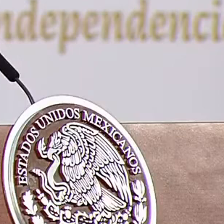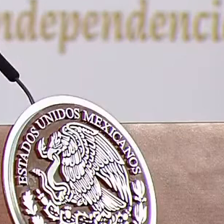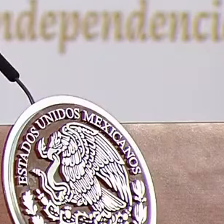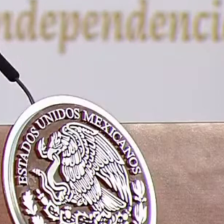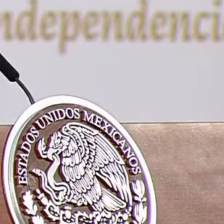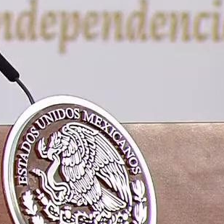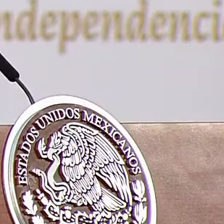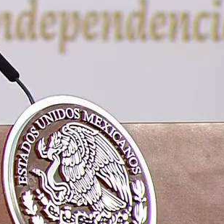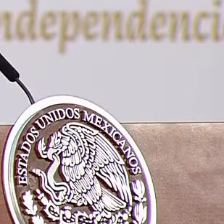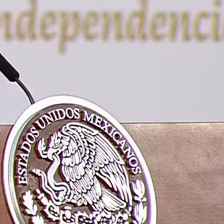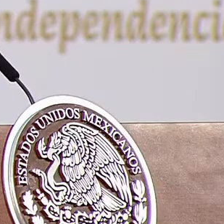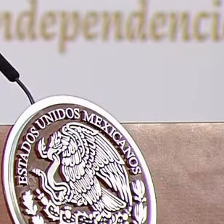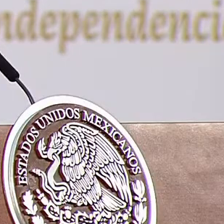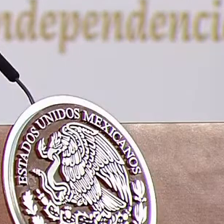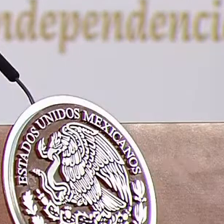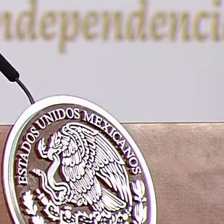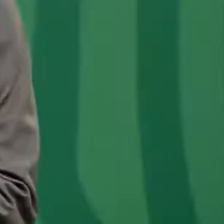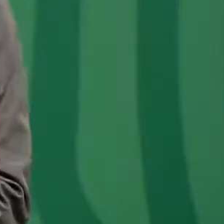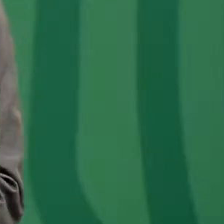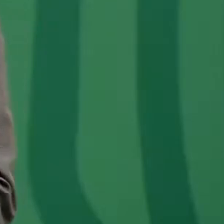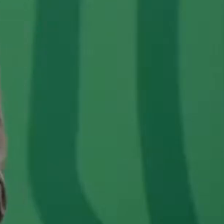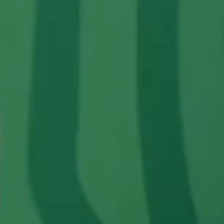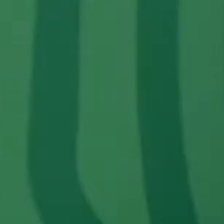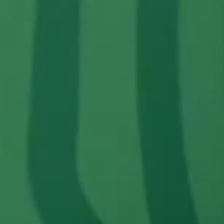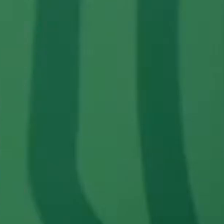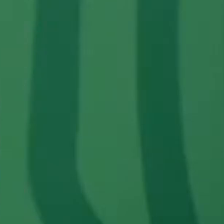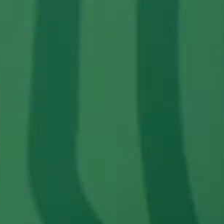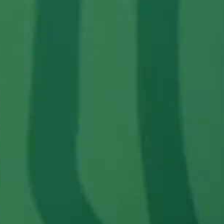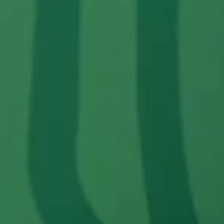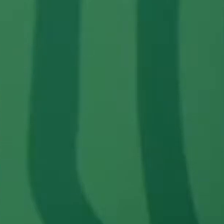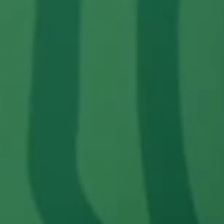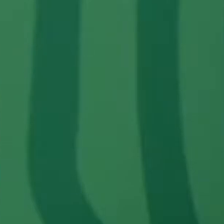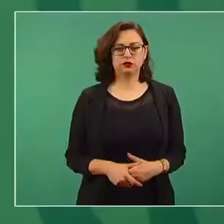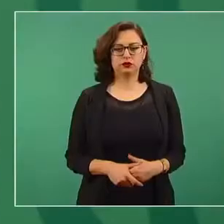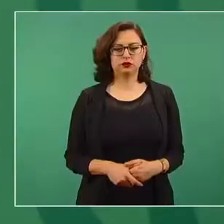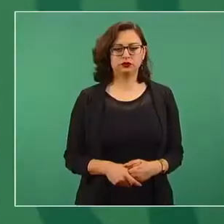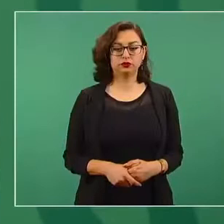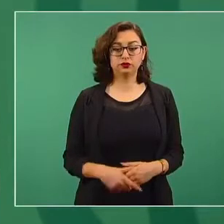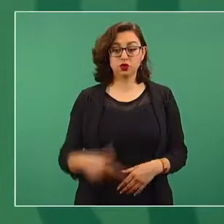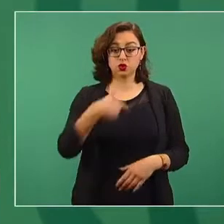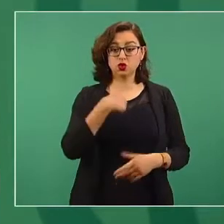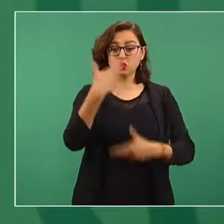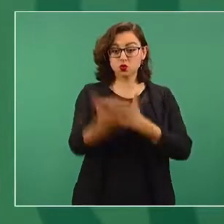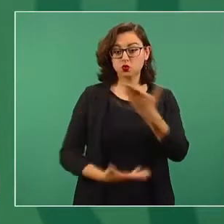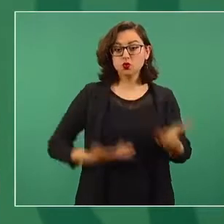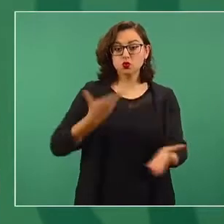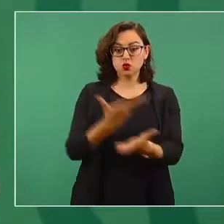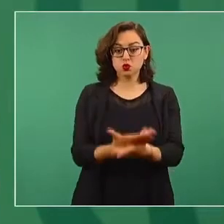de llevar a cabo una reforma profunda, radical,